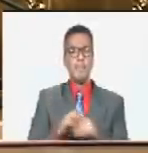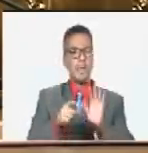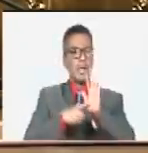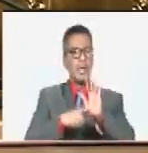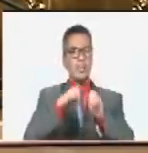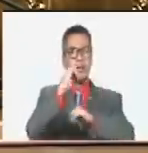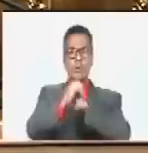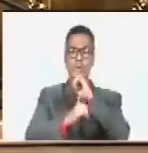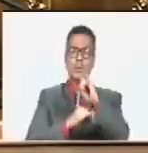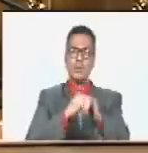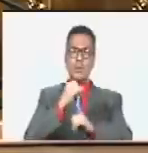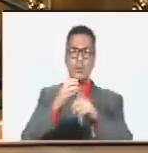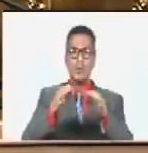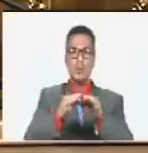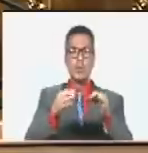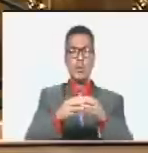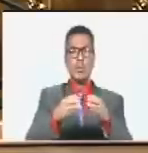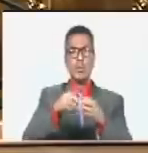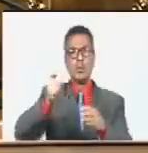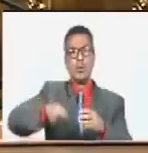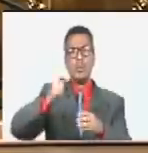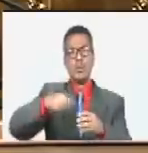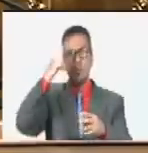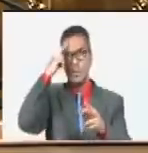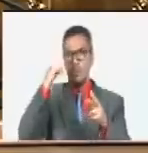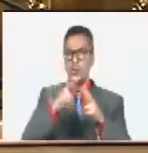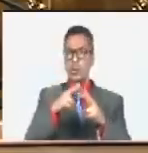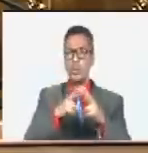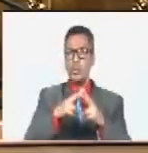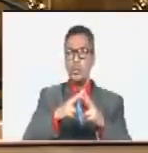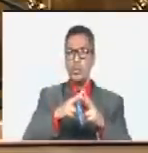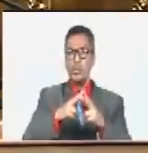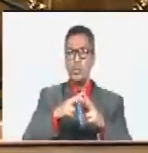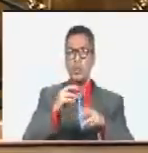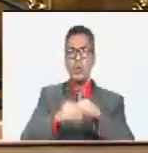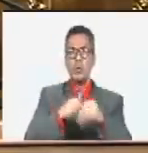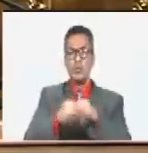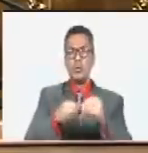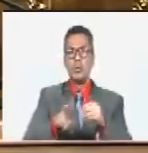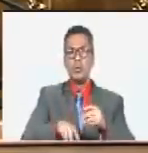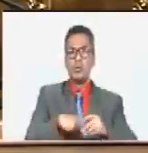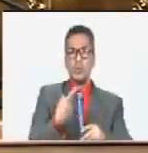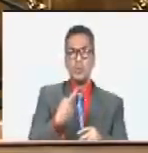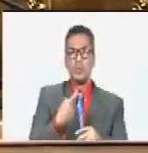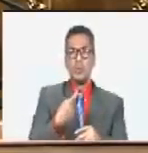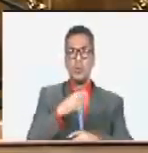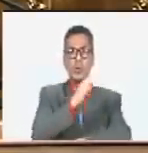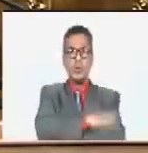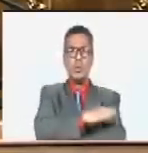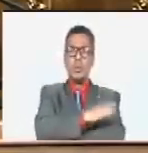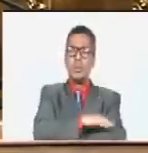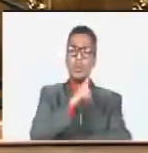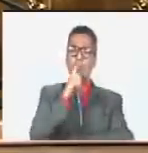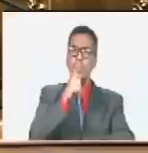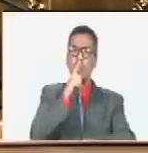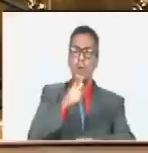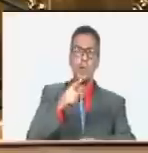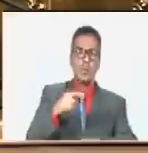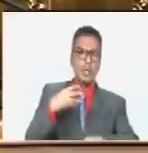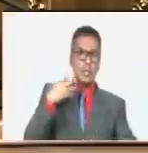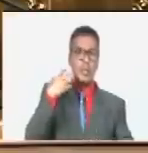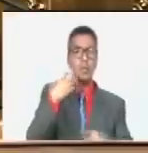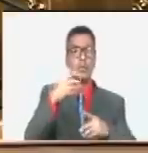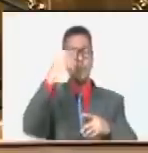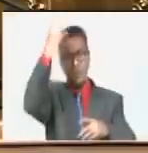Internacional de Justicia al reconocer el poder de revisar la conducta ilícita y fraudulenta del Reino